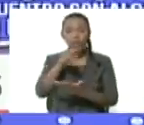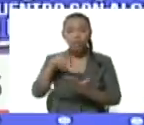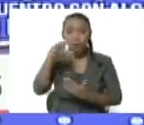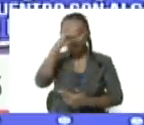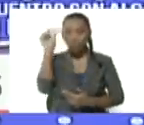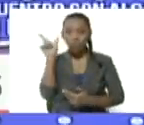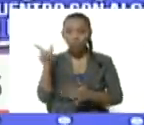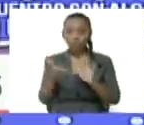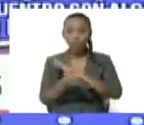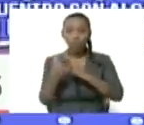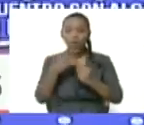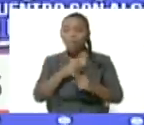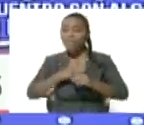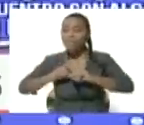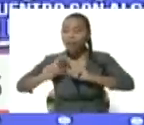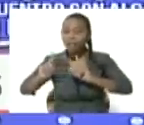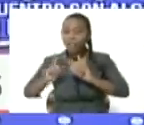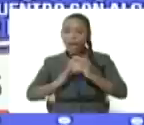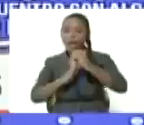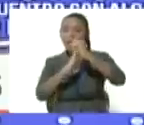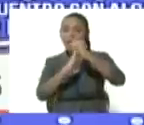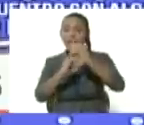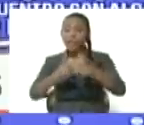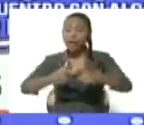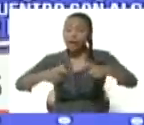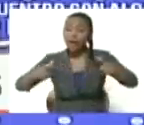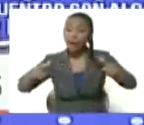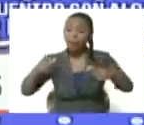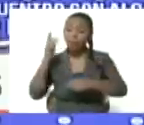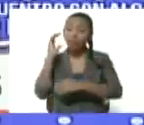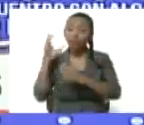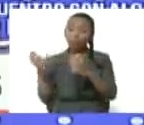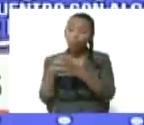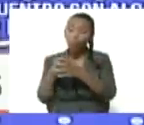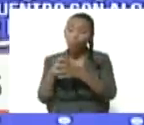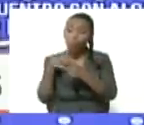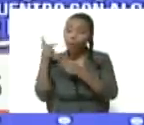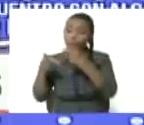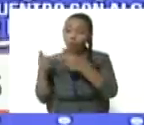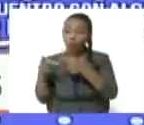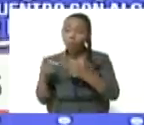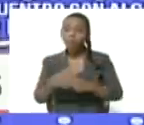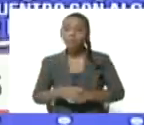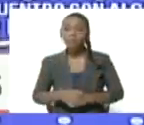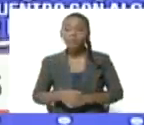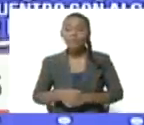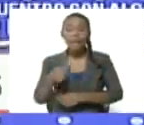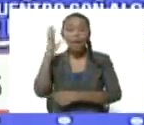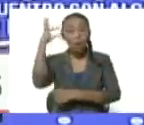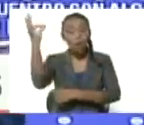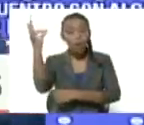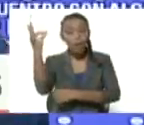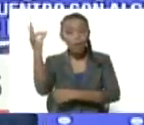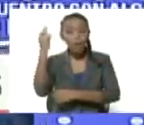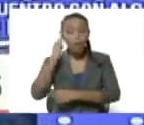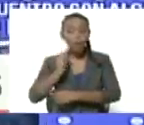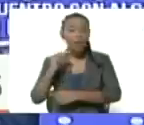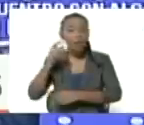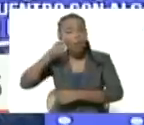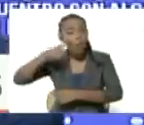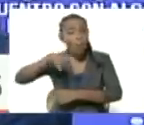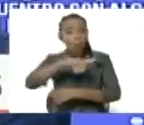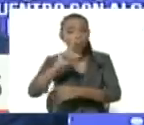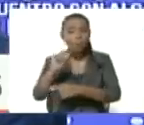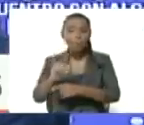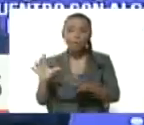distintos líderes del Gran Polo, del Congreso Bolivariano de los Pueblos. Ahora las líneas estratégicas,